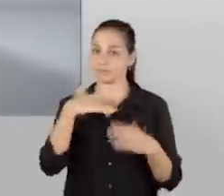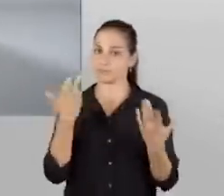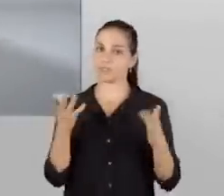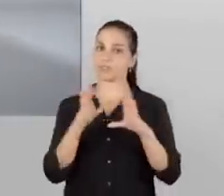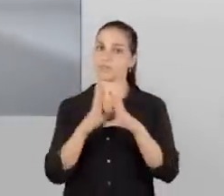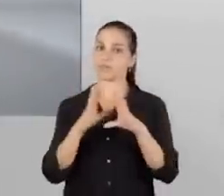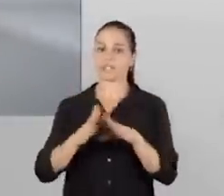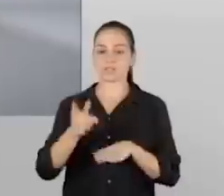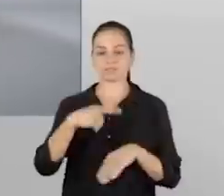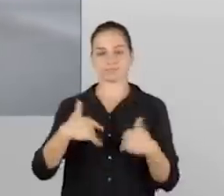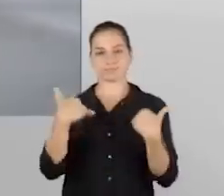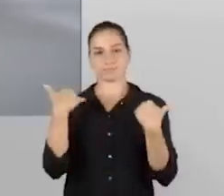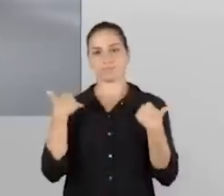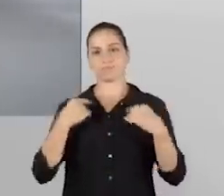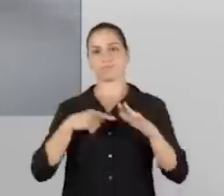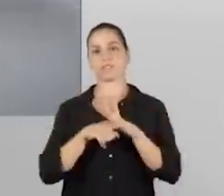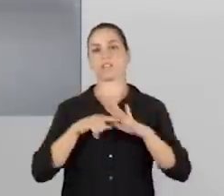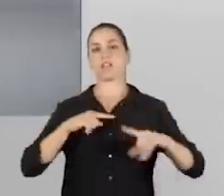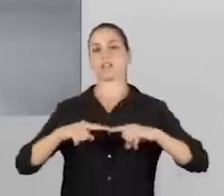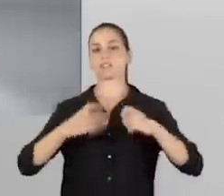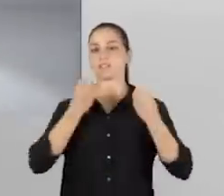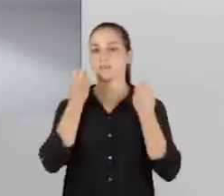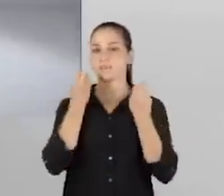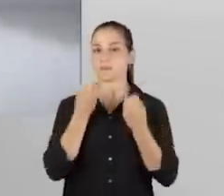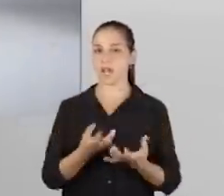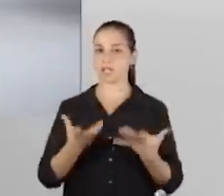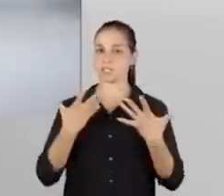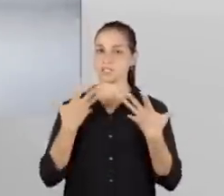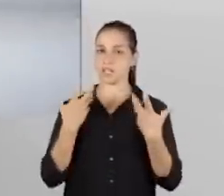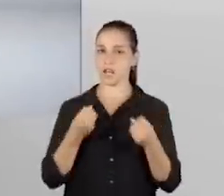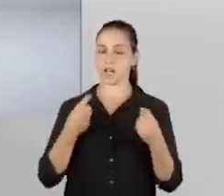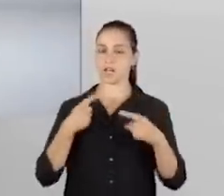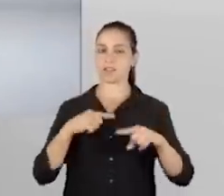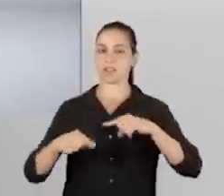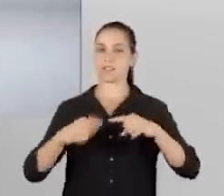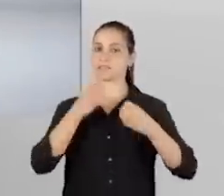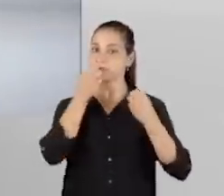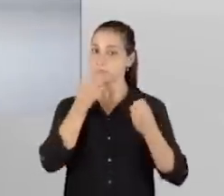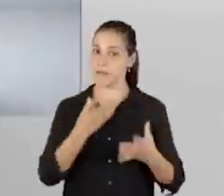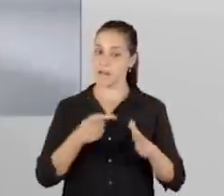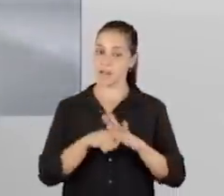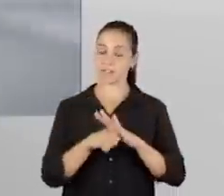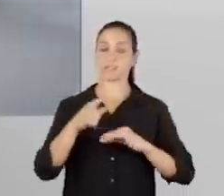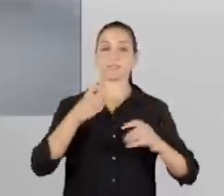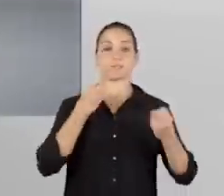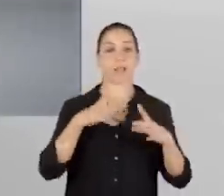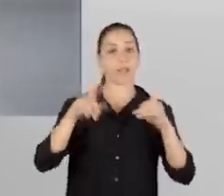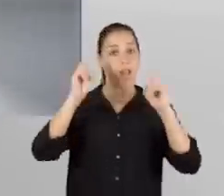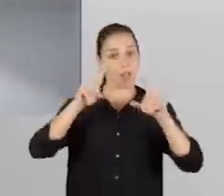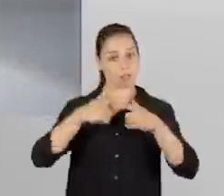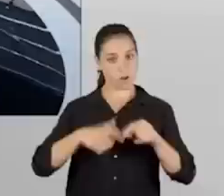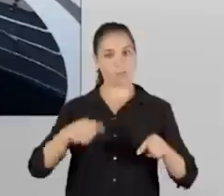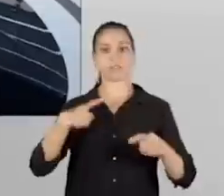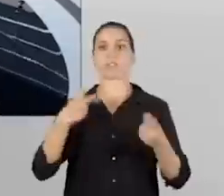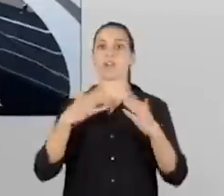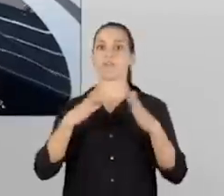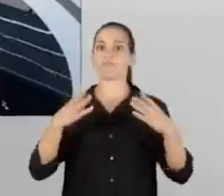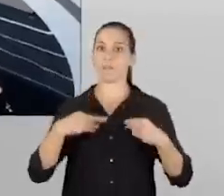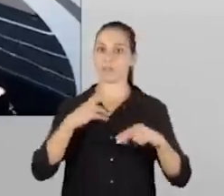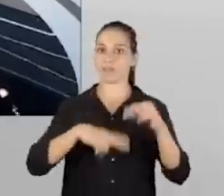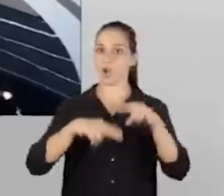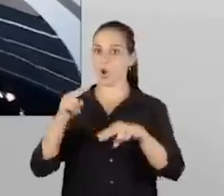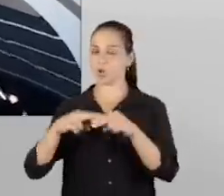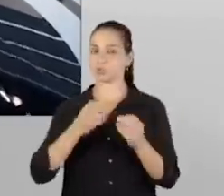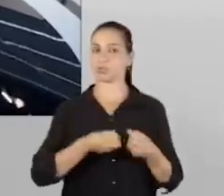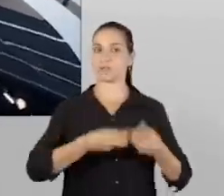bien hay que gestionar bien la sanidad hay que gestionar bien la educación hay que hacer vivienda porque si no cada vez todo